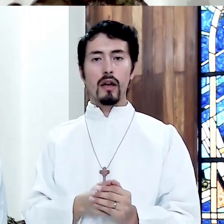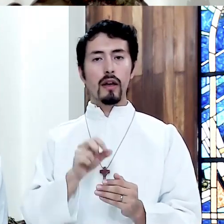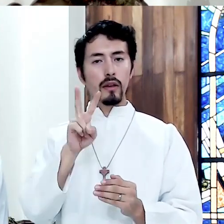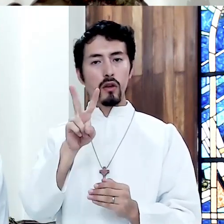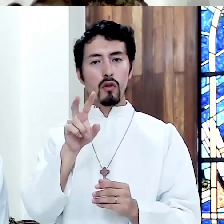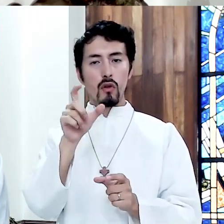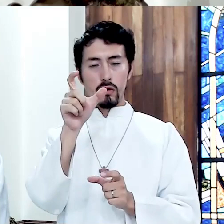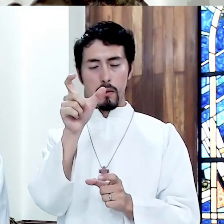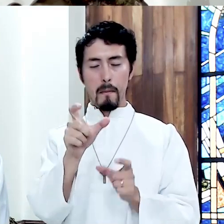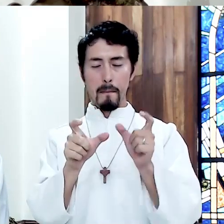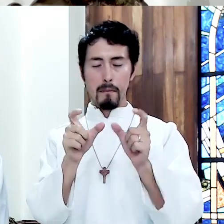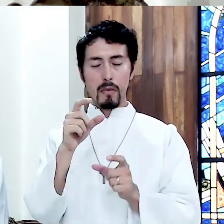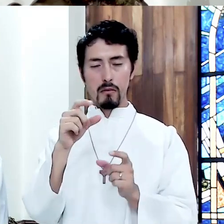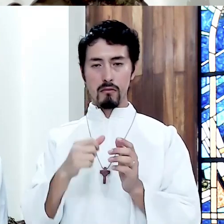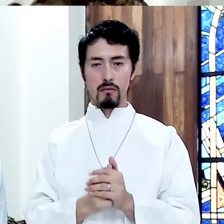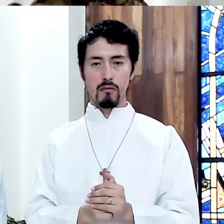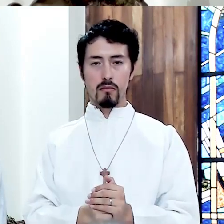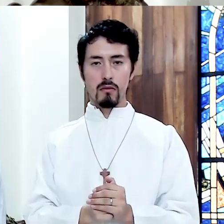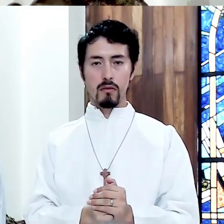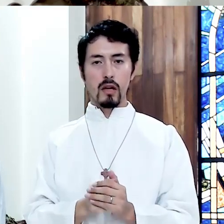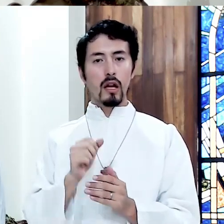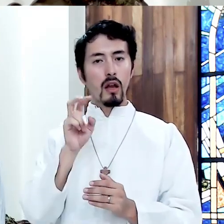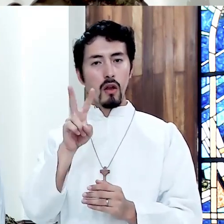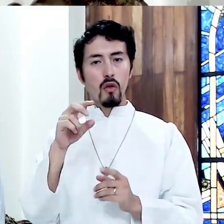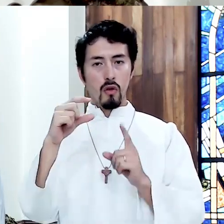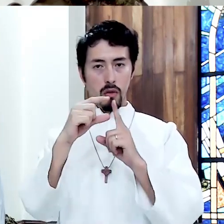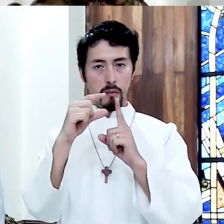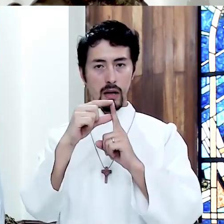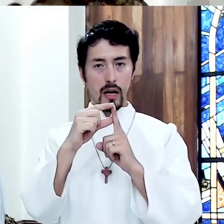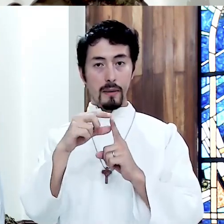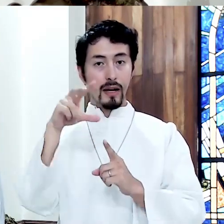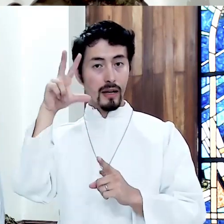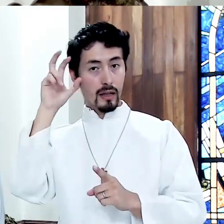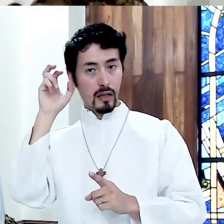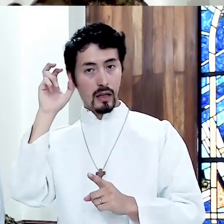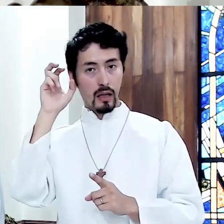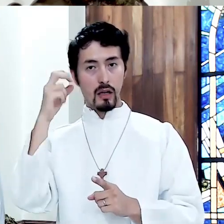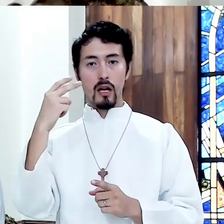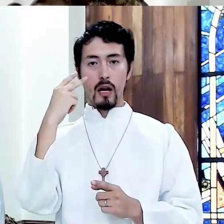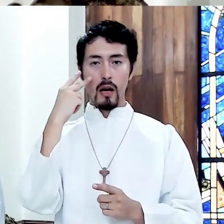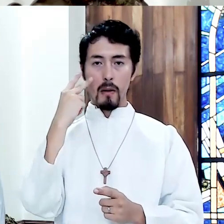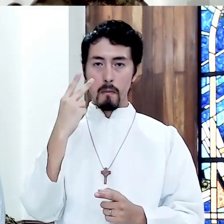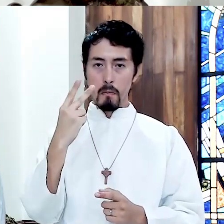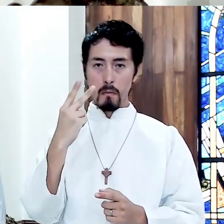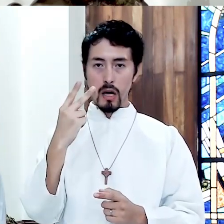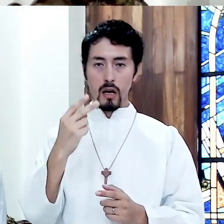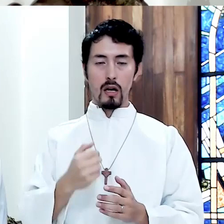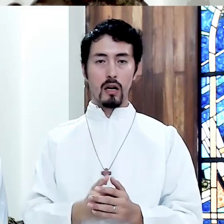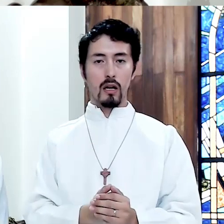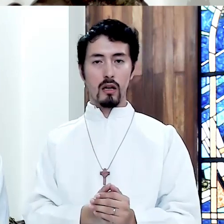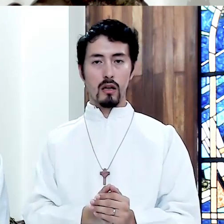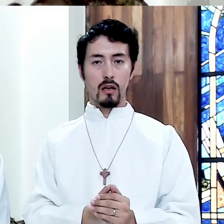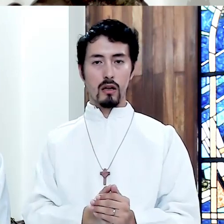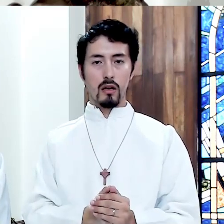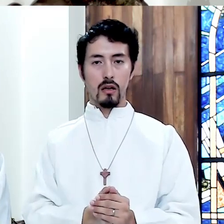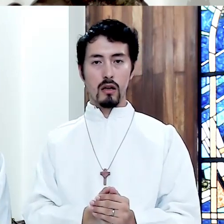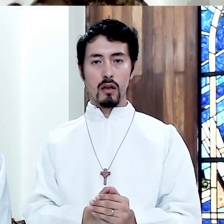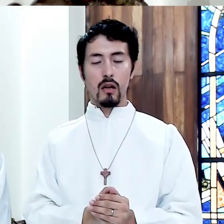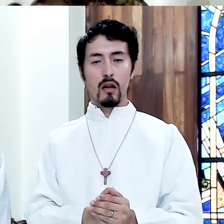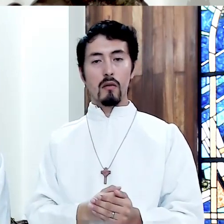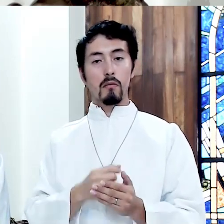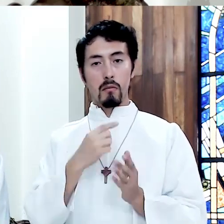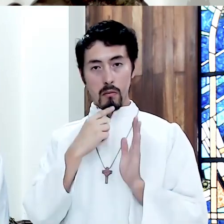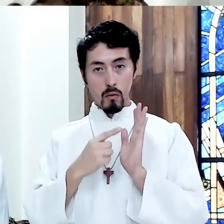ver para creer, creer para ver. Después será el gran salto: no ver y